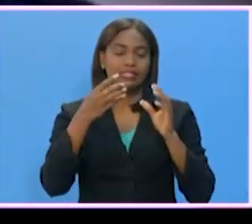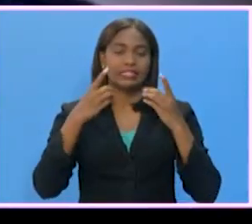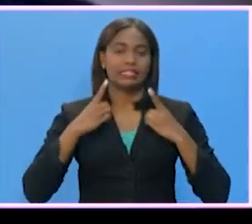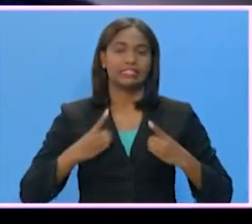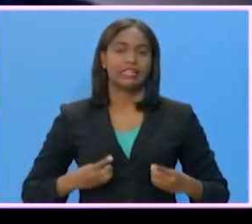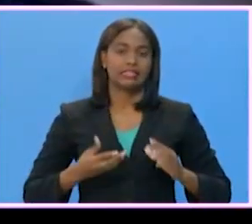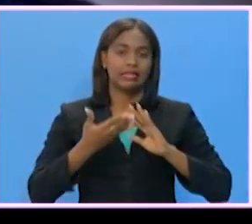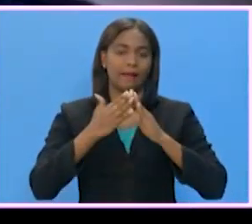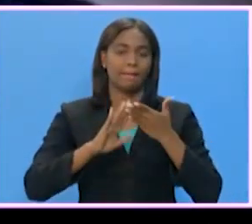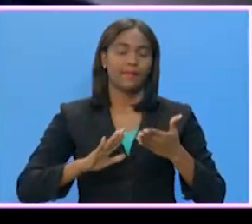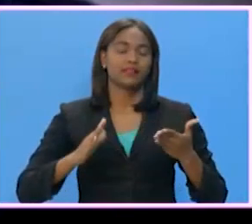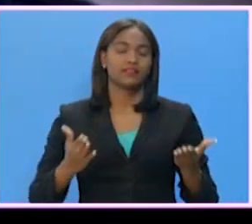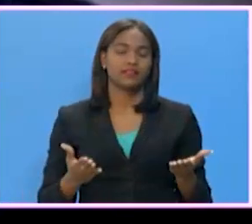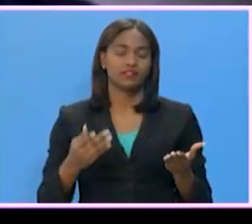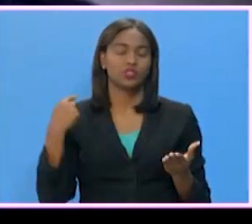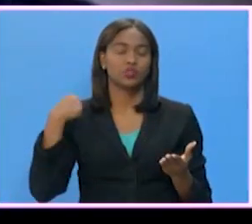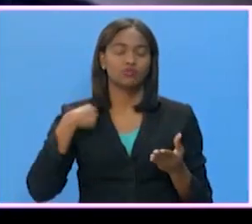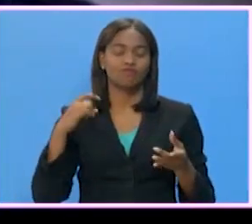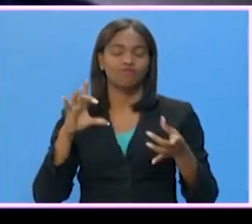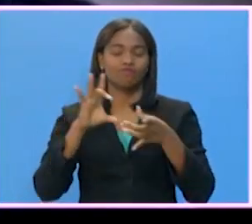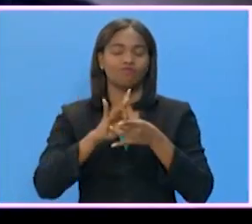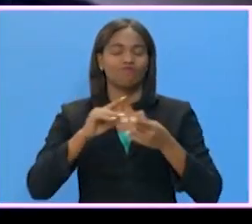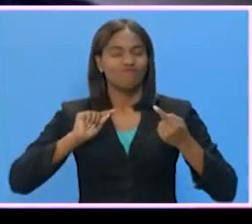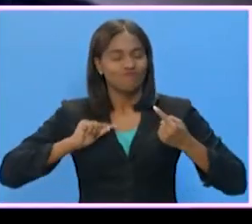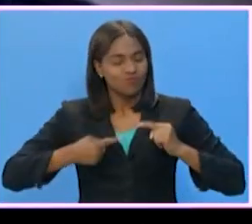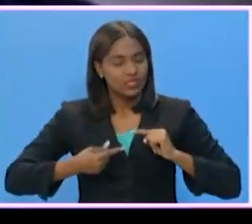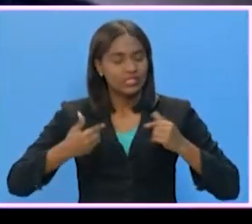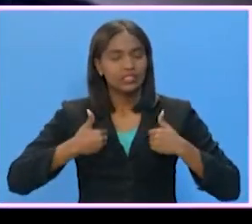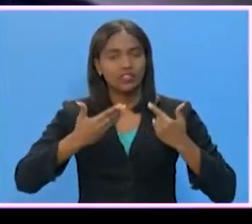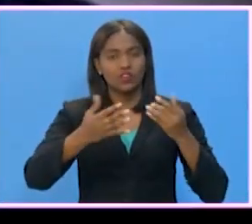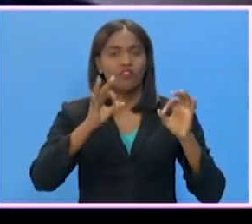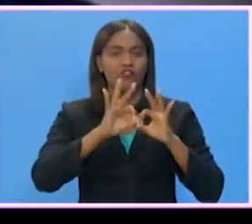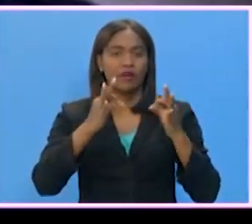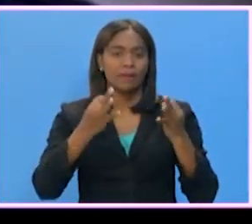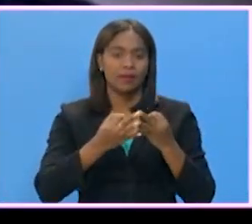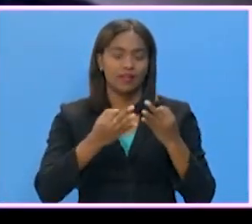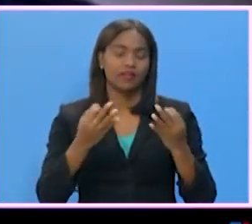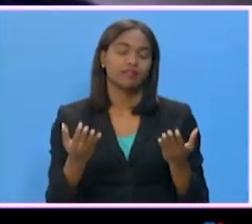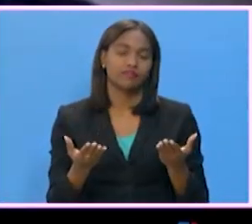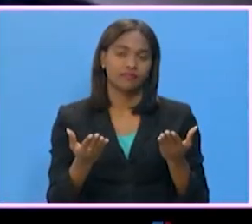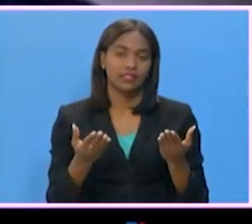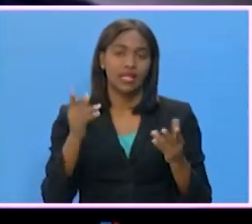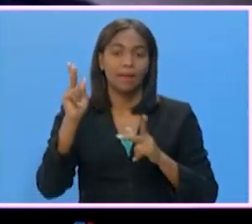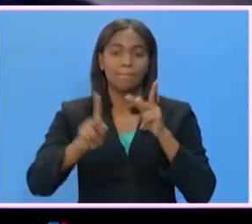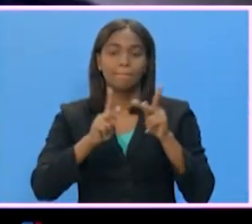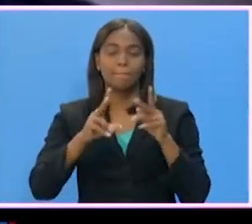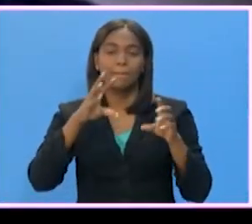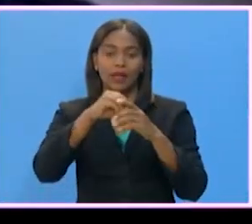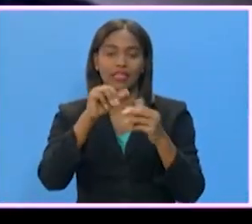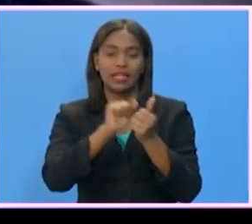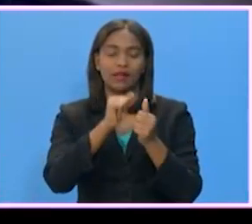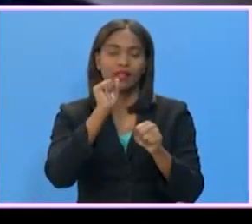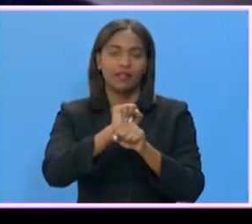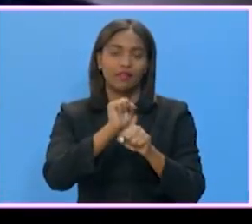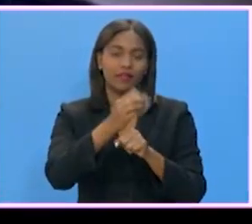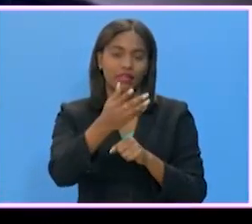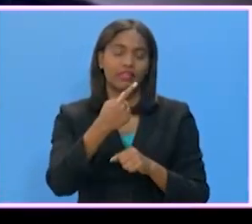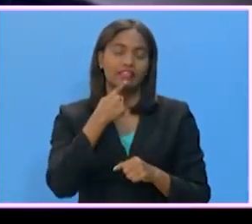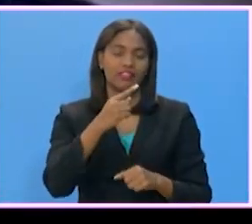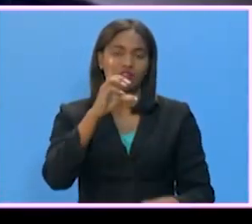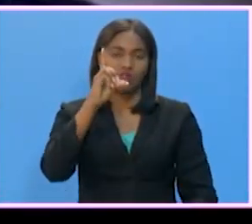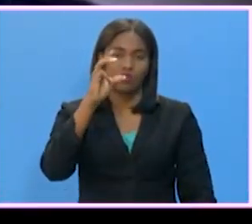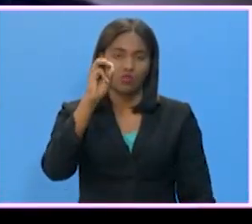paz, querido Augusto. Nos unimos al dolor que embarga a su familia y a la clase artística nacional, dijo